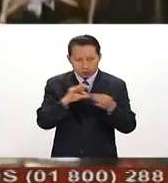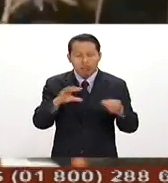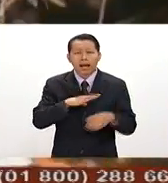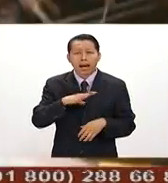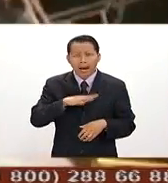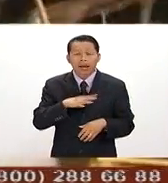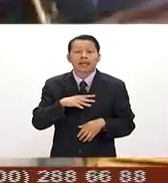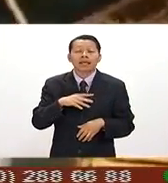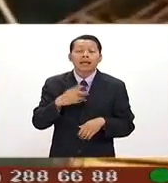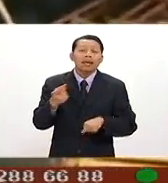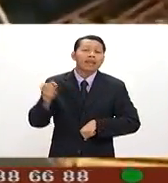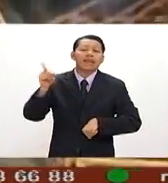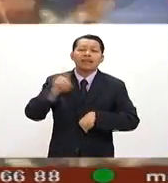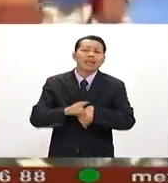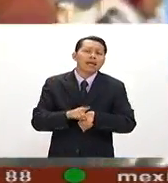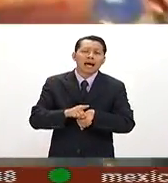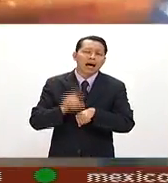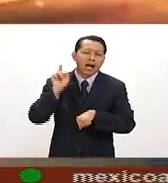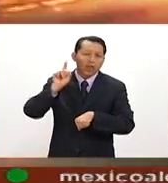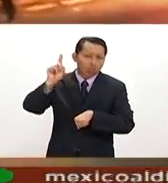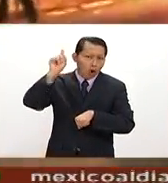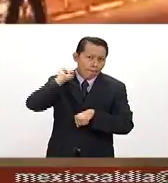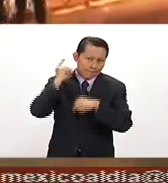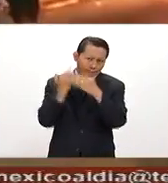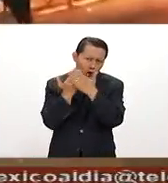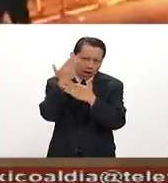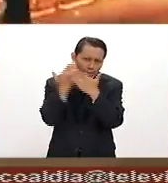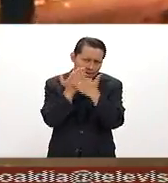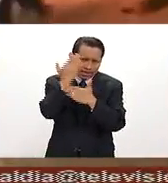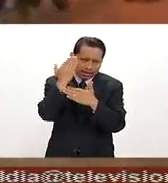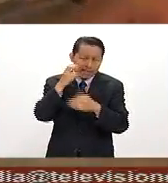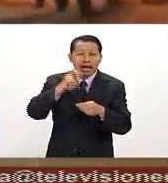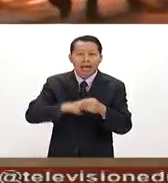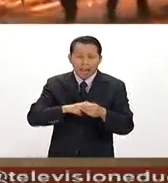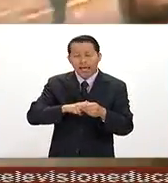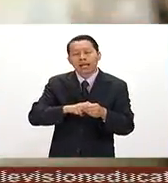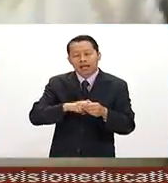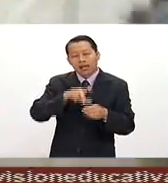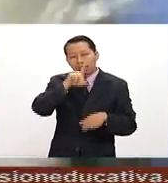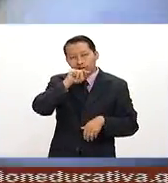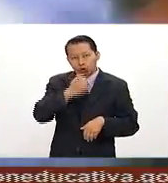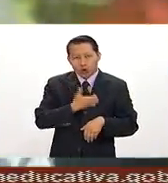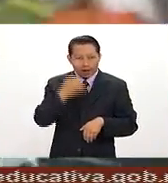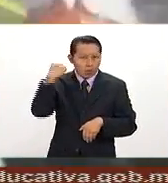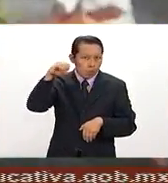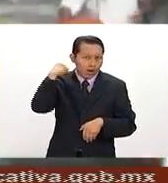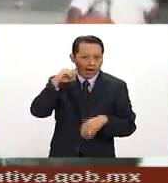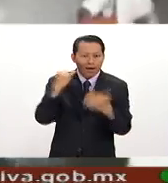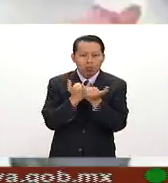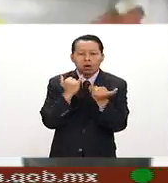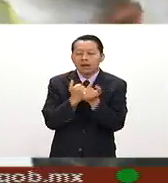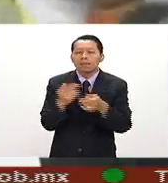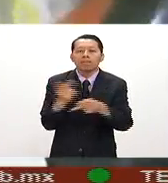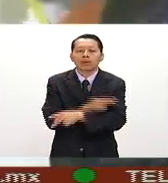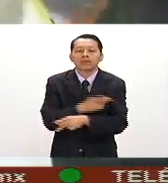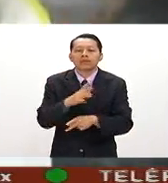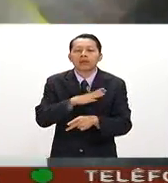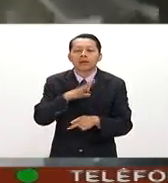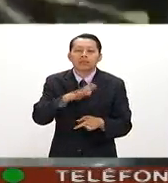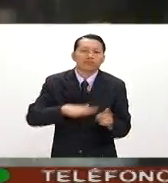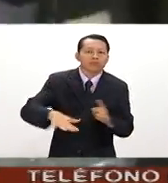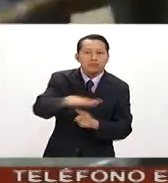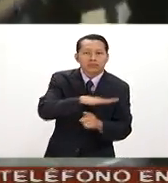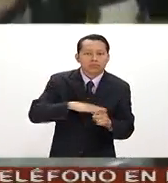realizó el día domingo por la madrugada aquí en el Zócalo capitalino, el cual el gobernador Gabino Cue Monteagudo